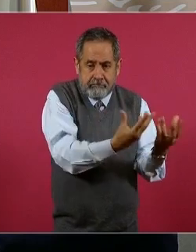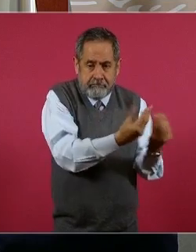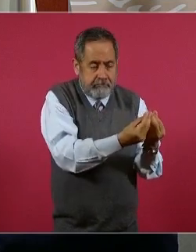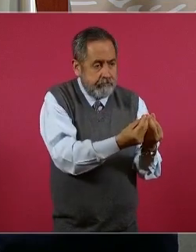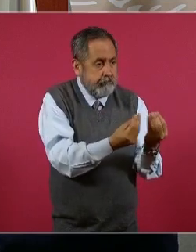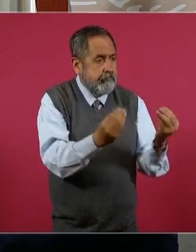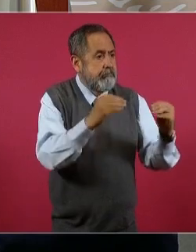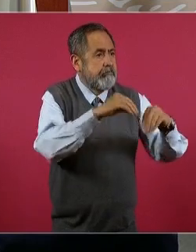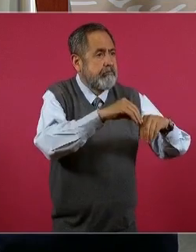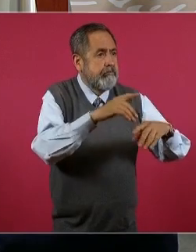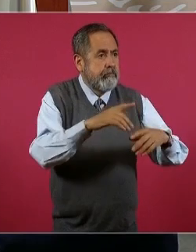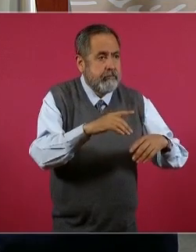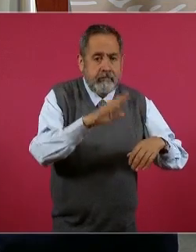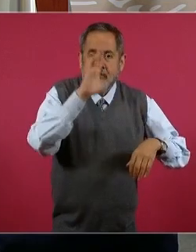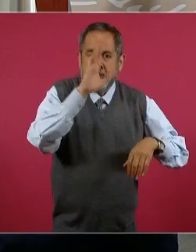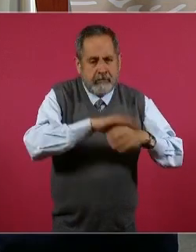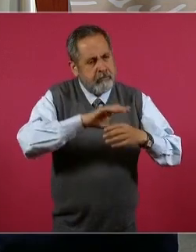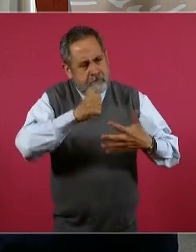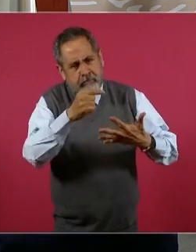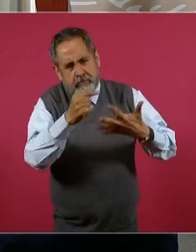Más otras prestaciones.